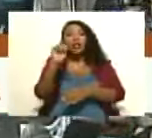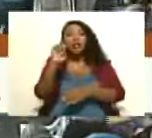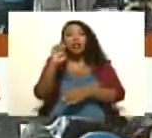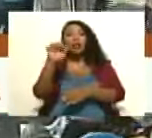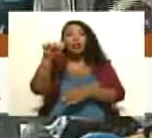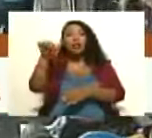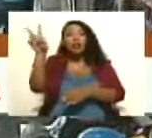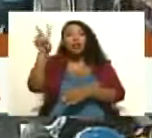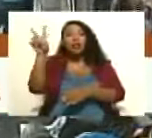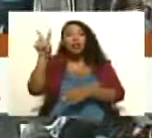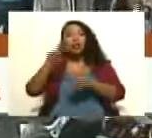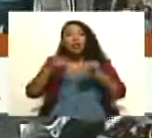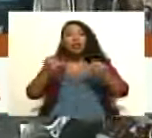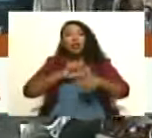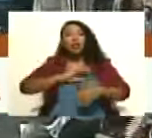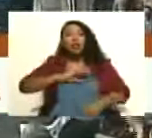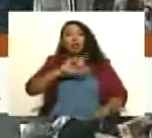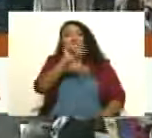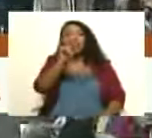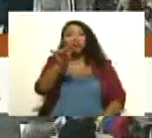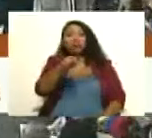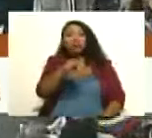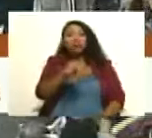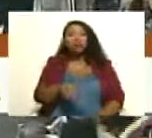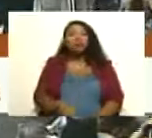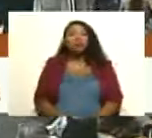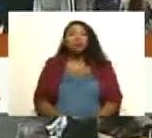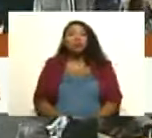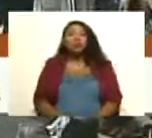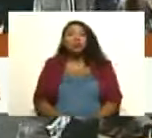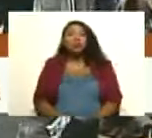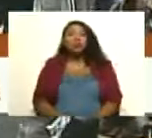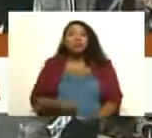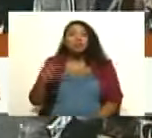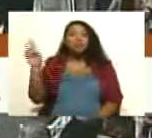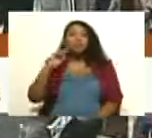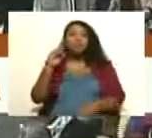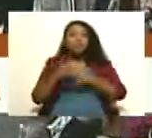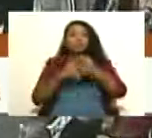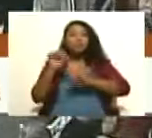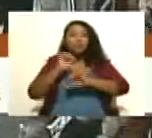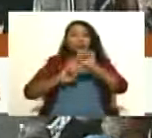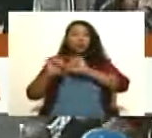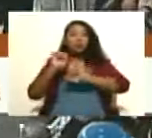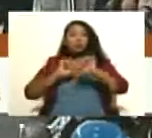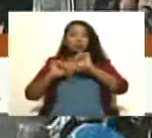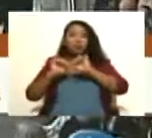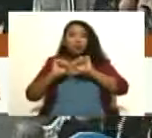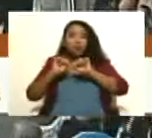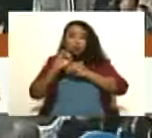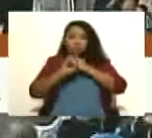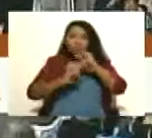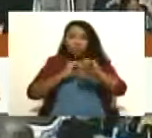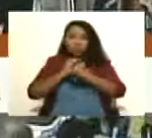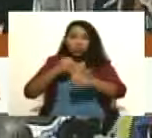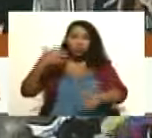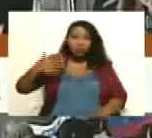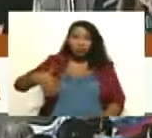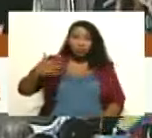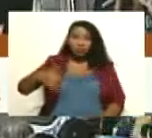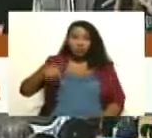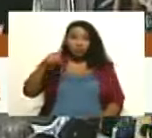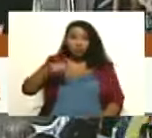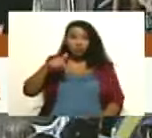territorio Esequibo. Venezuela también ha defendido ante las instancias internacionales sus derechos a